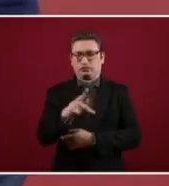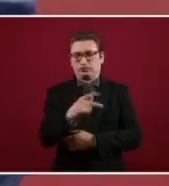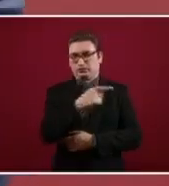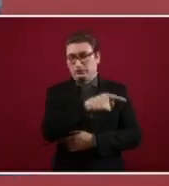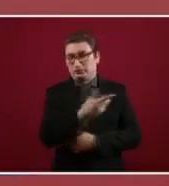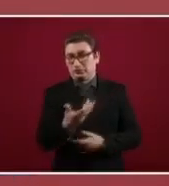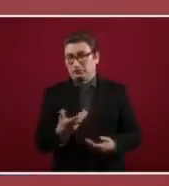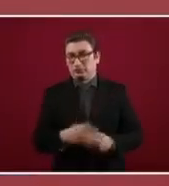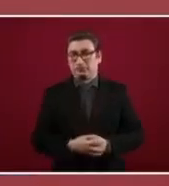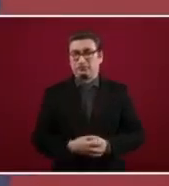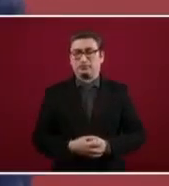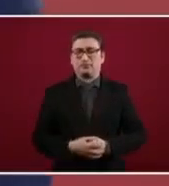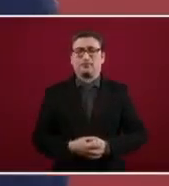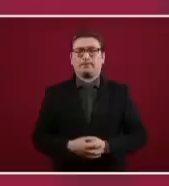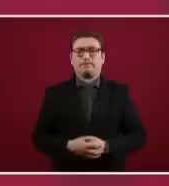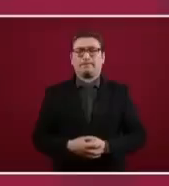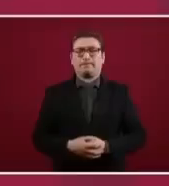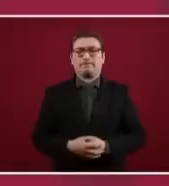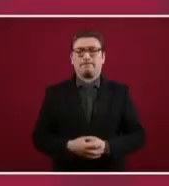que no haya